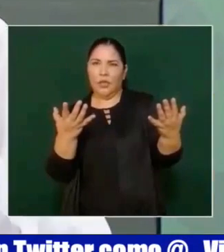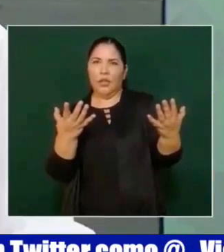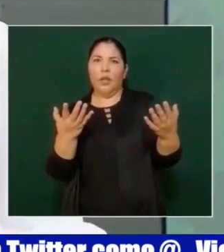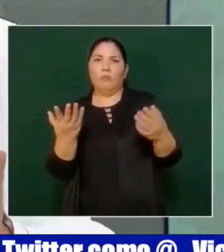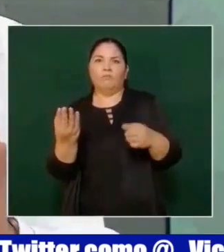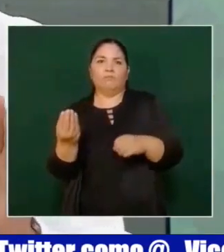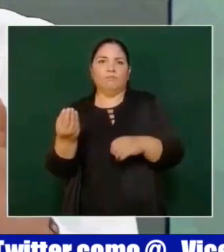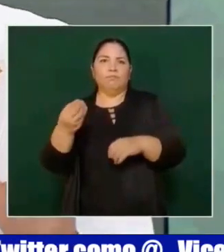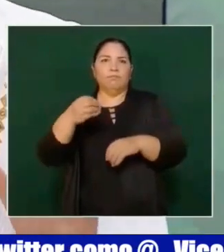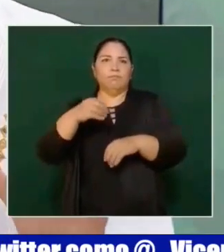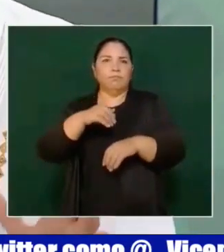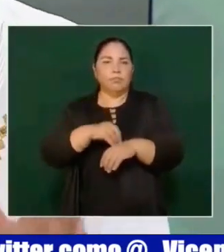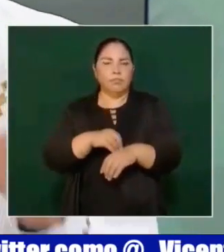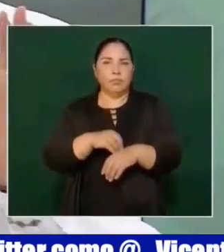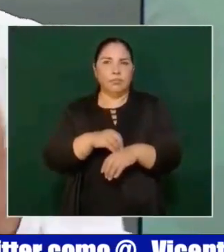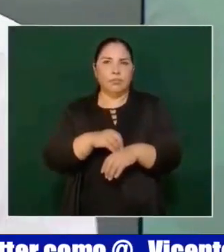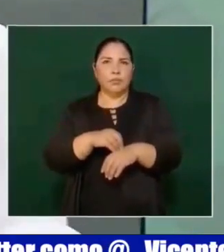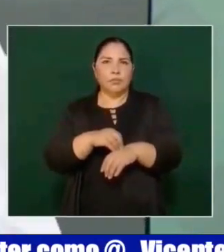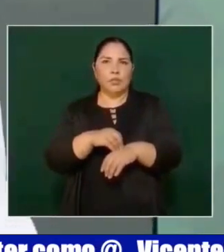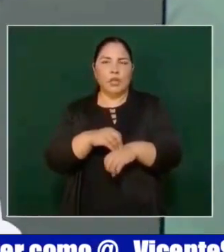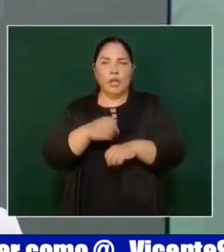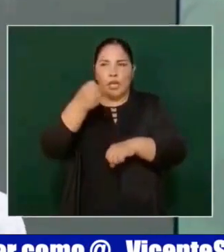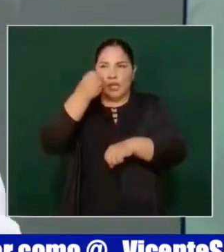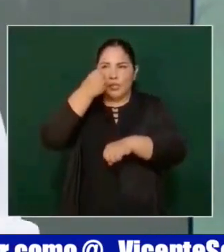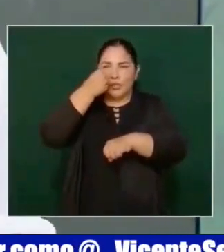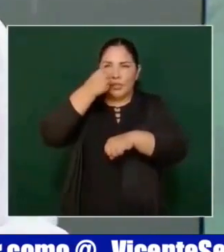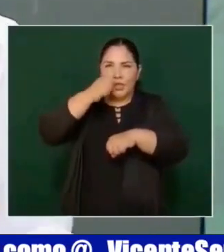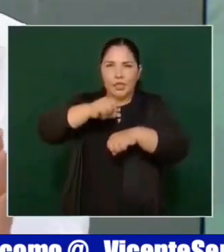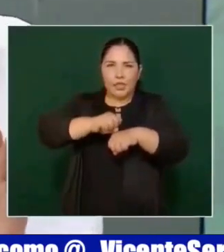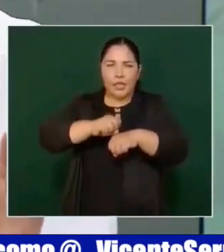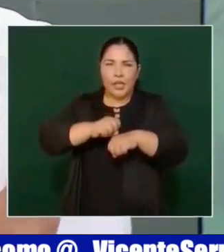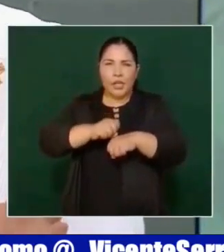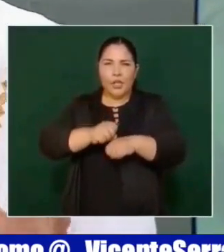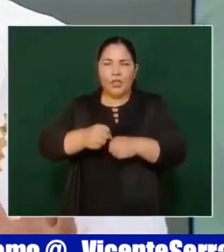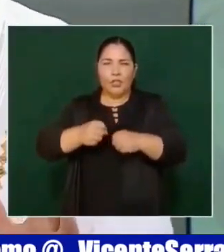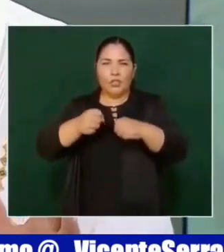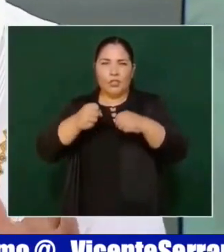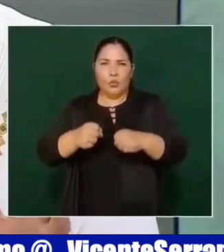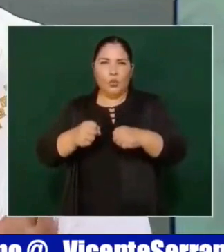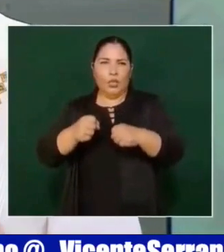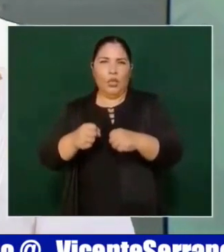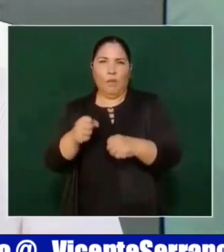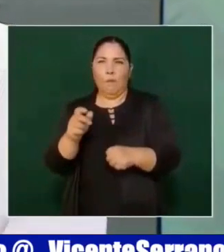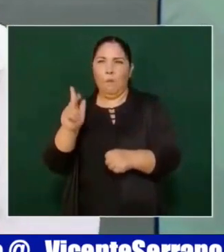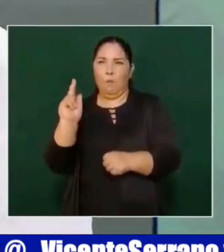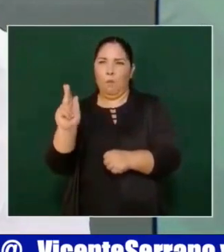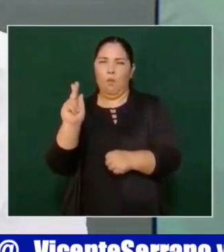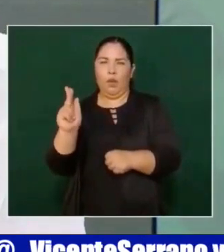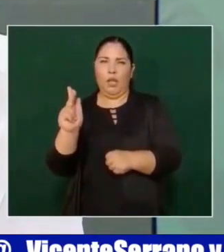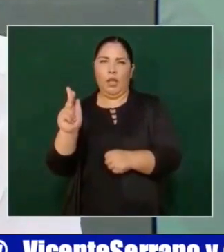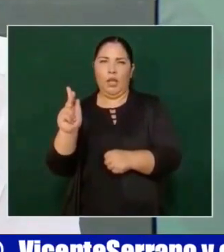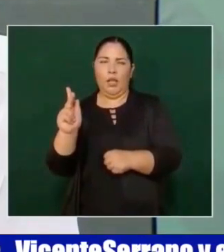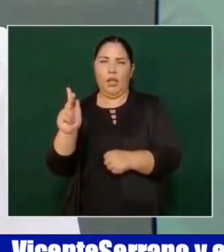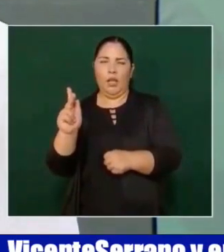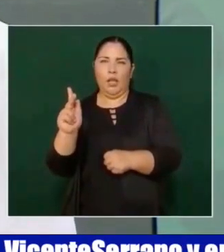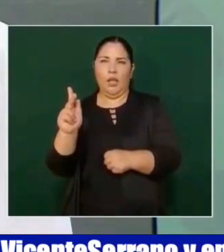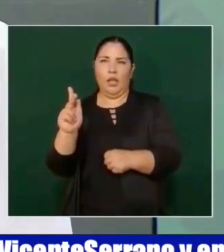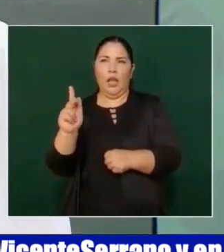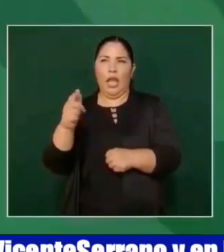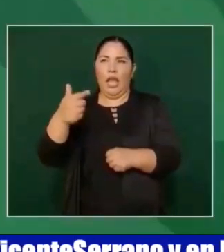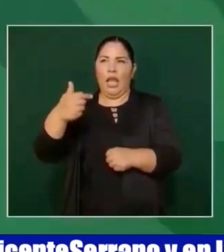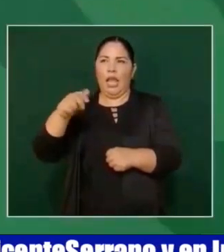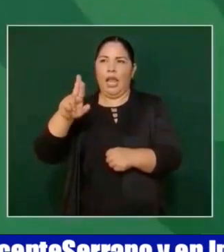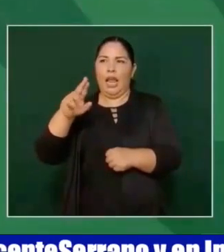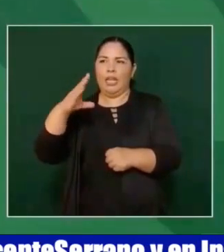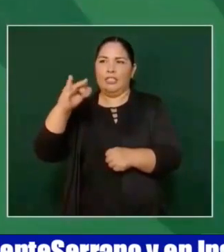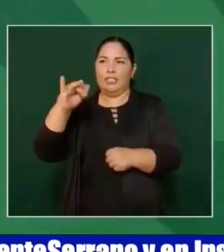coloca como secretario de Seguridad Pública a García Luna.